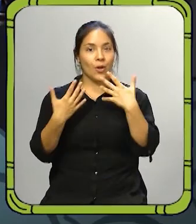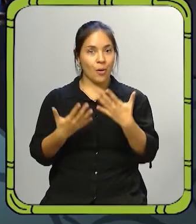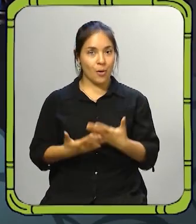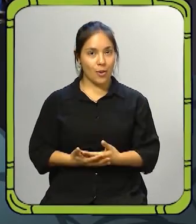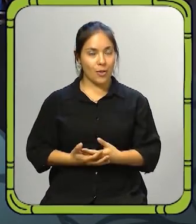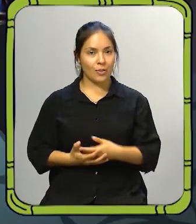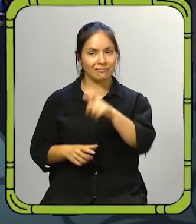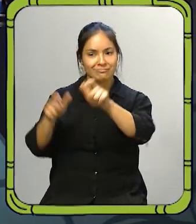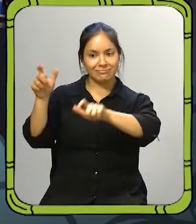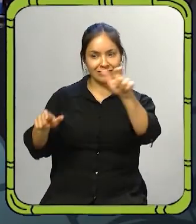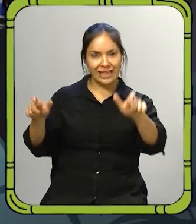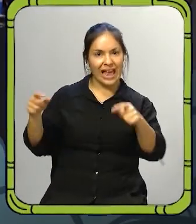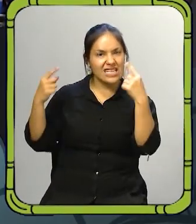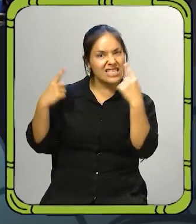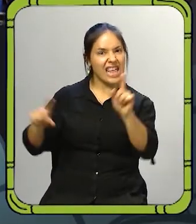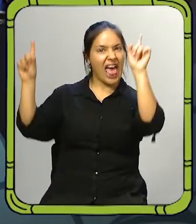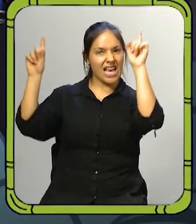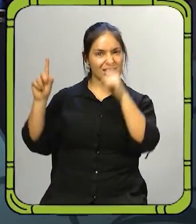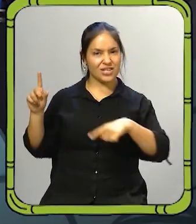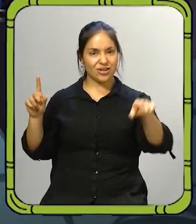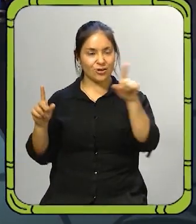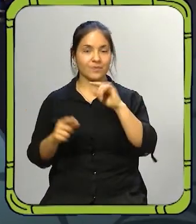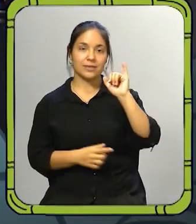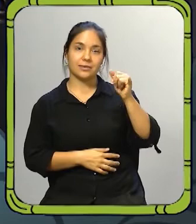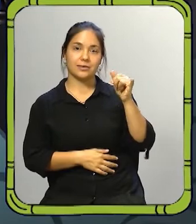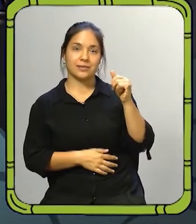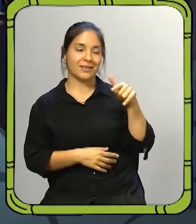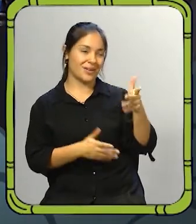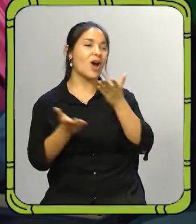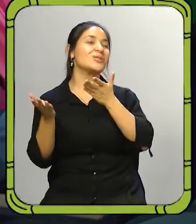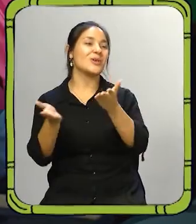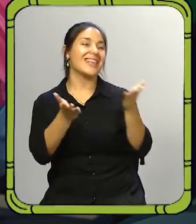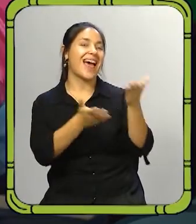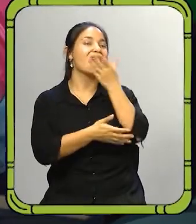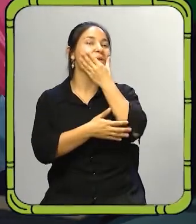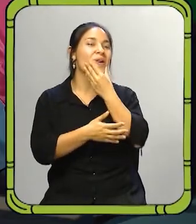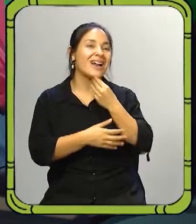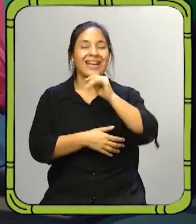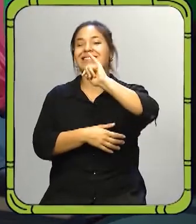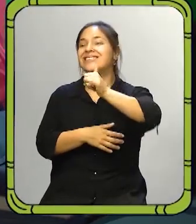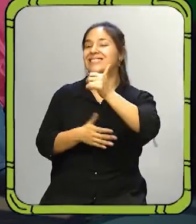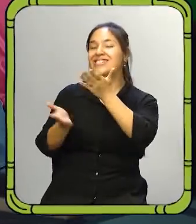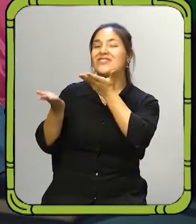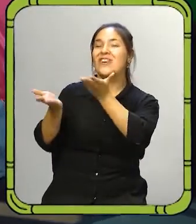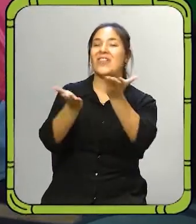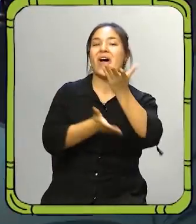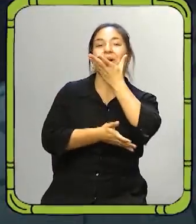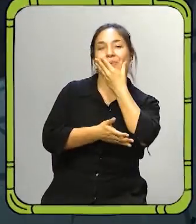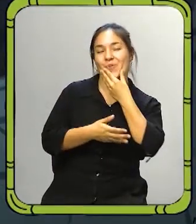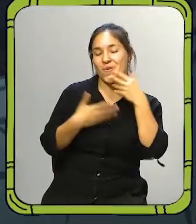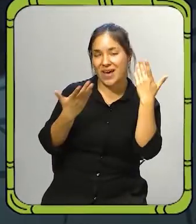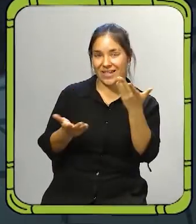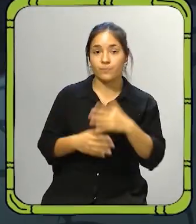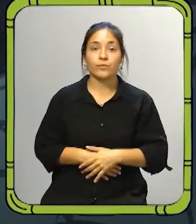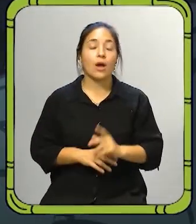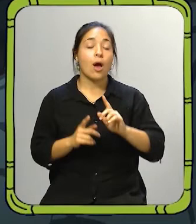Qué extraños son los terrícolas, ¿no? Sí, pero qué solidarios. Son muy solidarios. Sí.